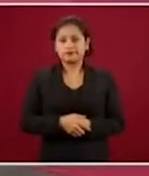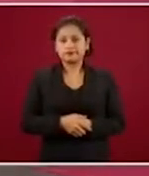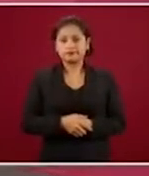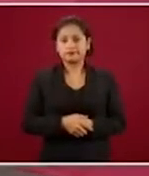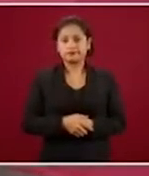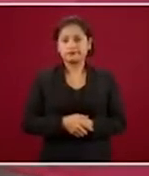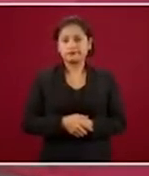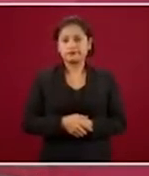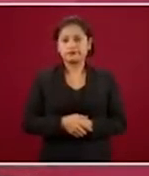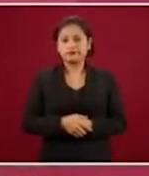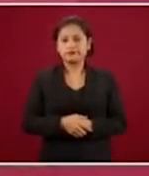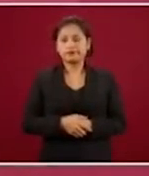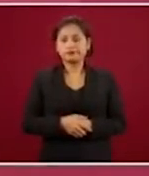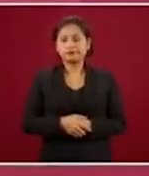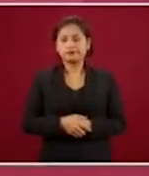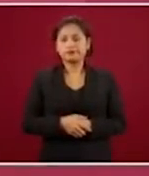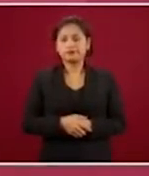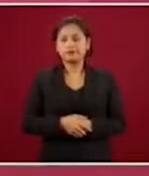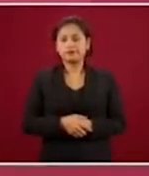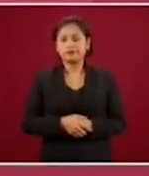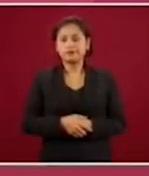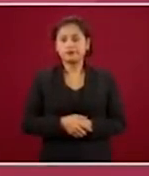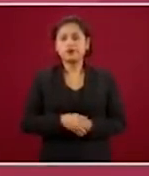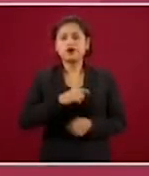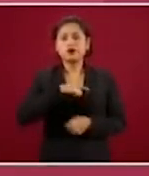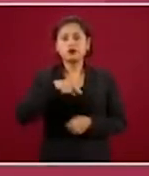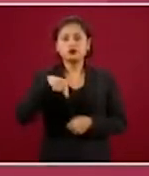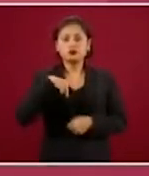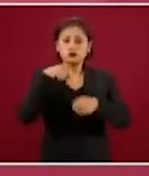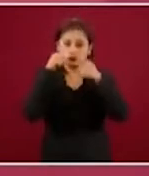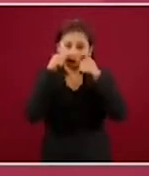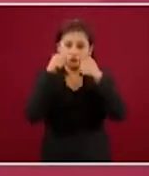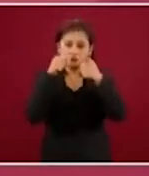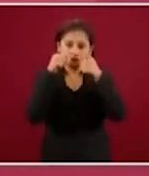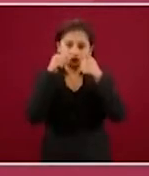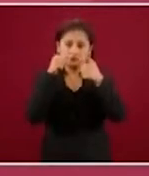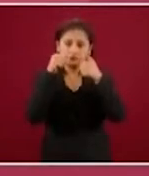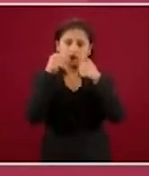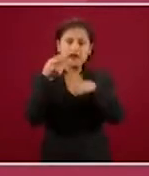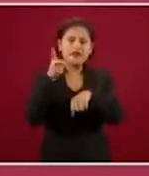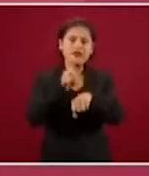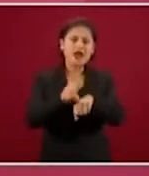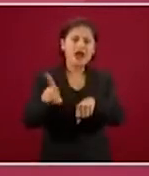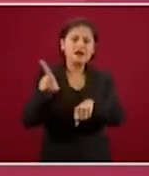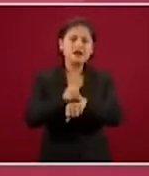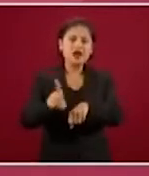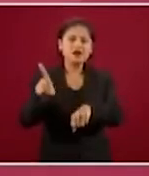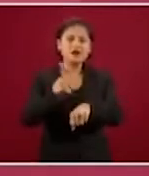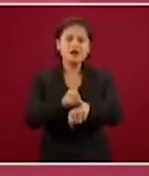permanentemente. Todos los días se está informando a las 9 de la noche y